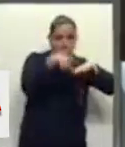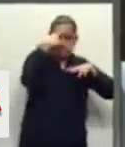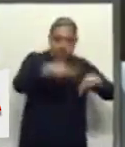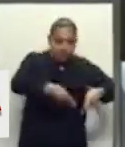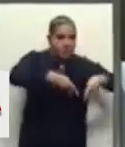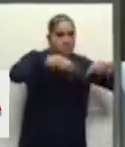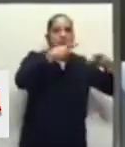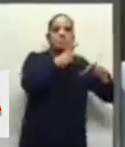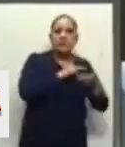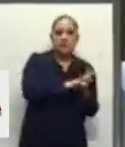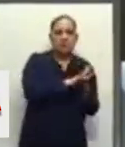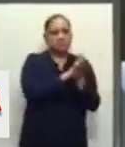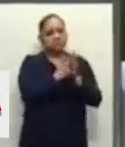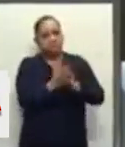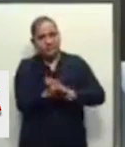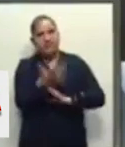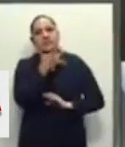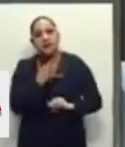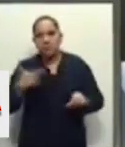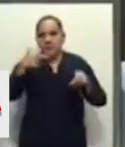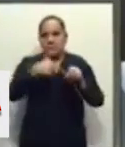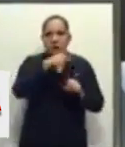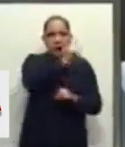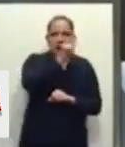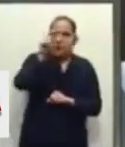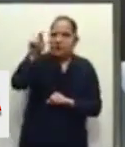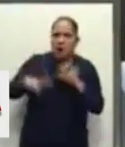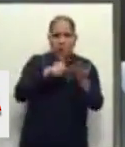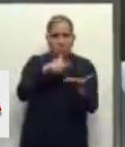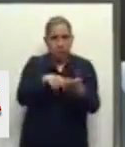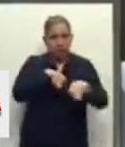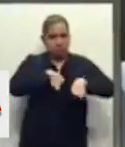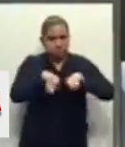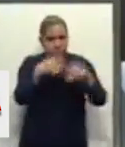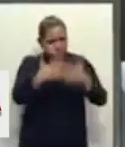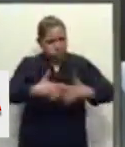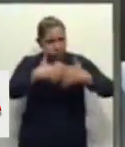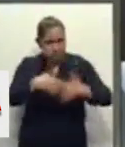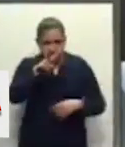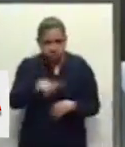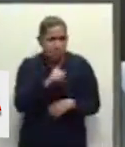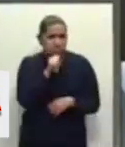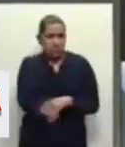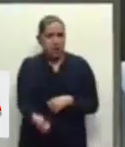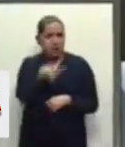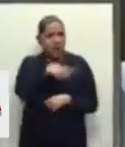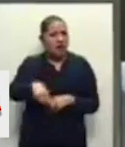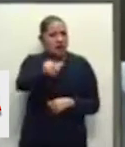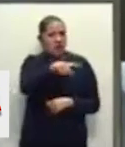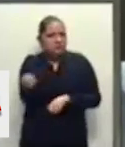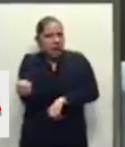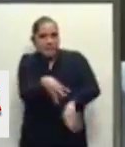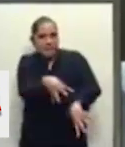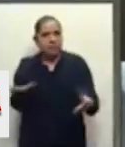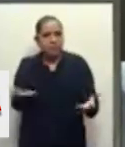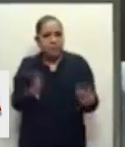gasolinas. Tenemos que ir a utilizar nuestras refinerías al 100%. Nadie menciona